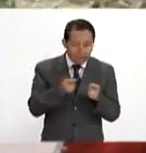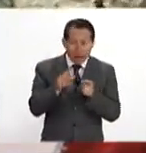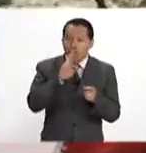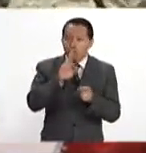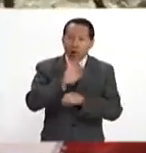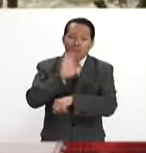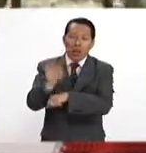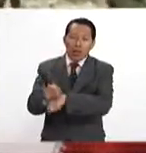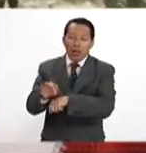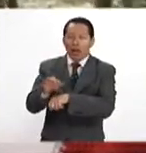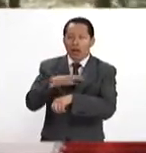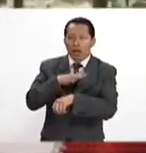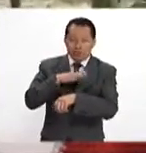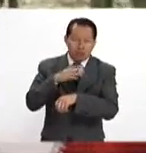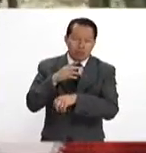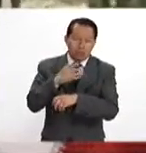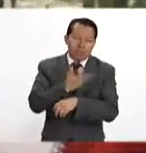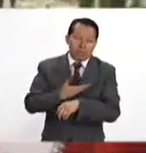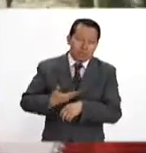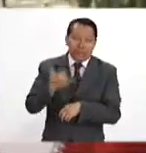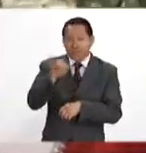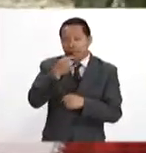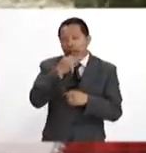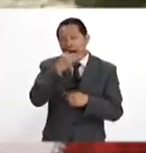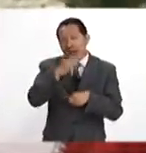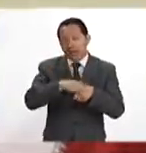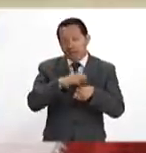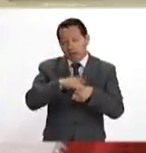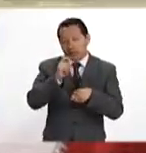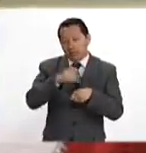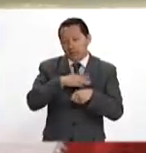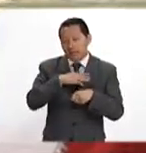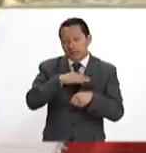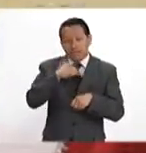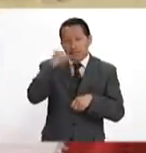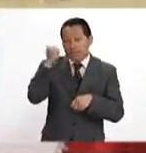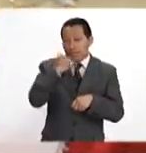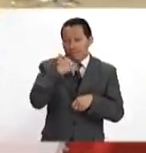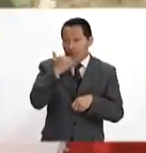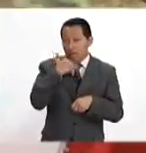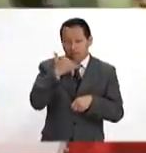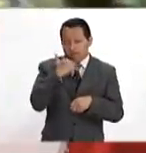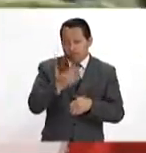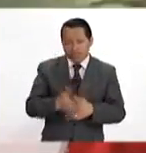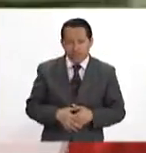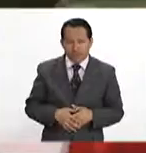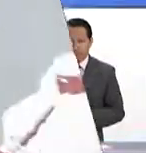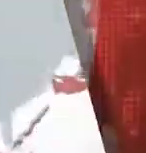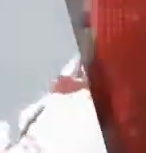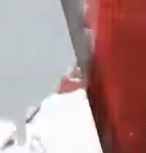en favor del presidente y denunció también un fraude masivo.